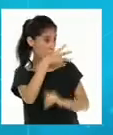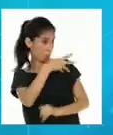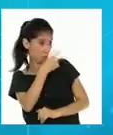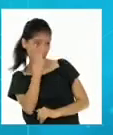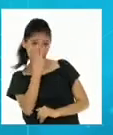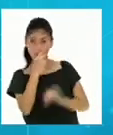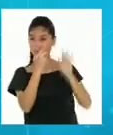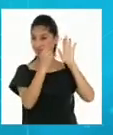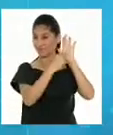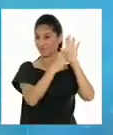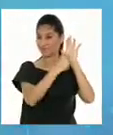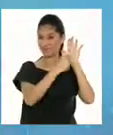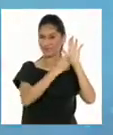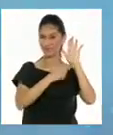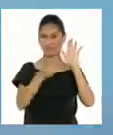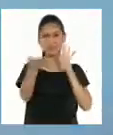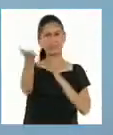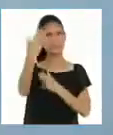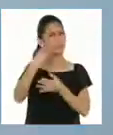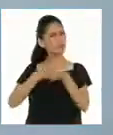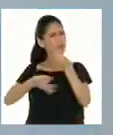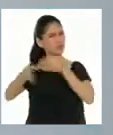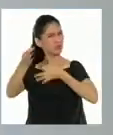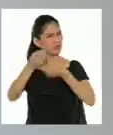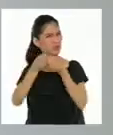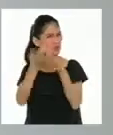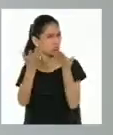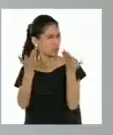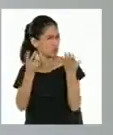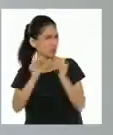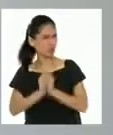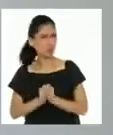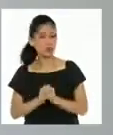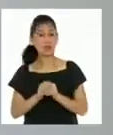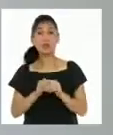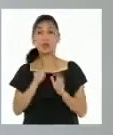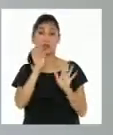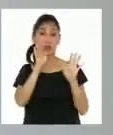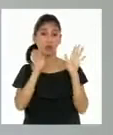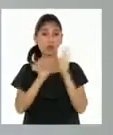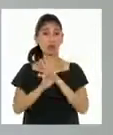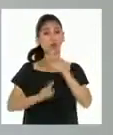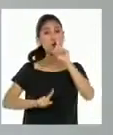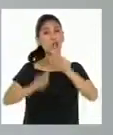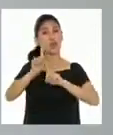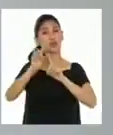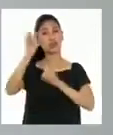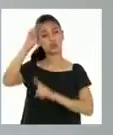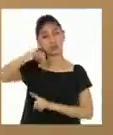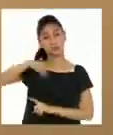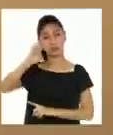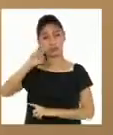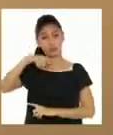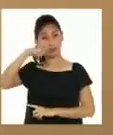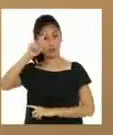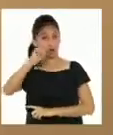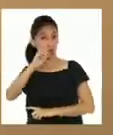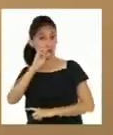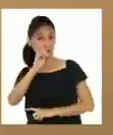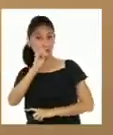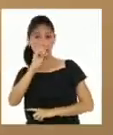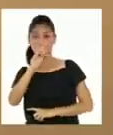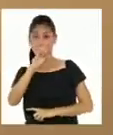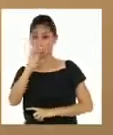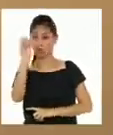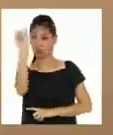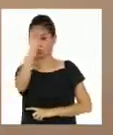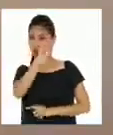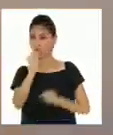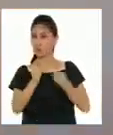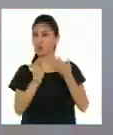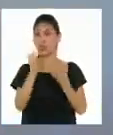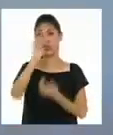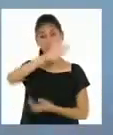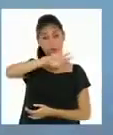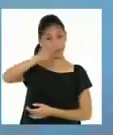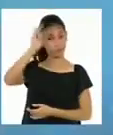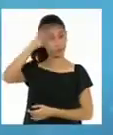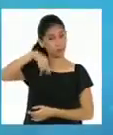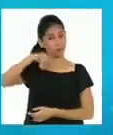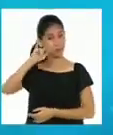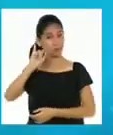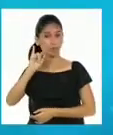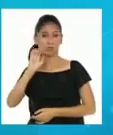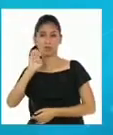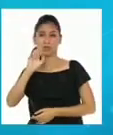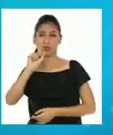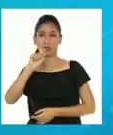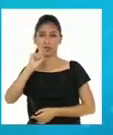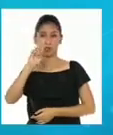¿Nos podría explicar un poco sobre algunos de los métodos de muestreo probabilístico, por favor? Como decía, los métodos de muestreo probabilístico